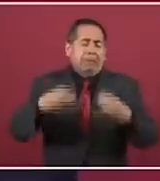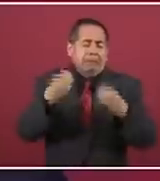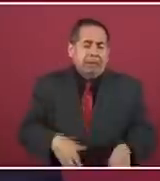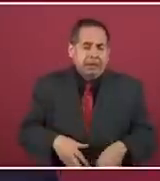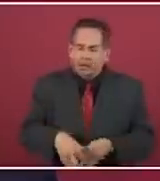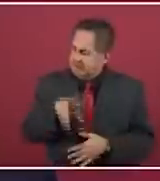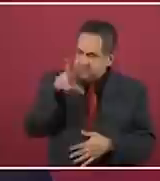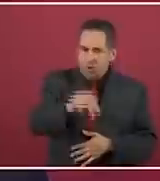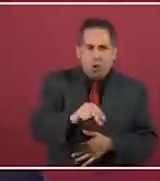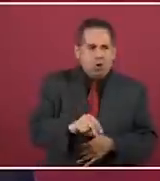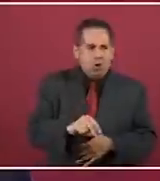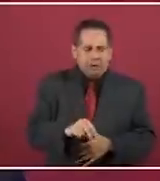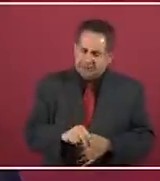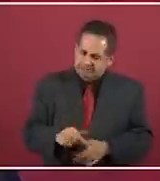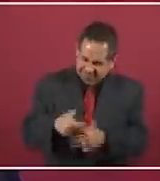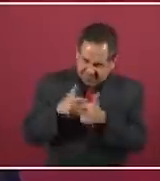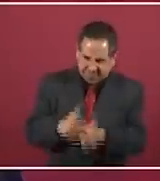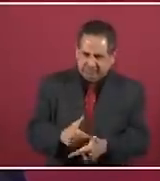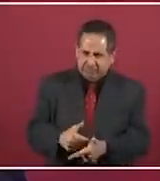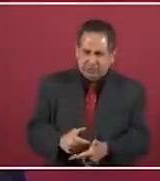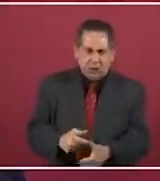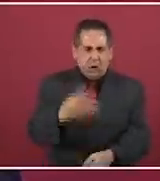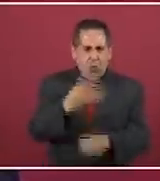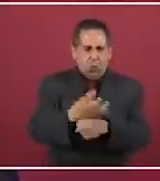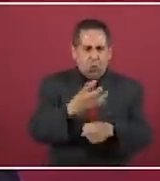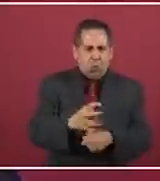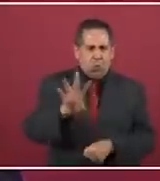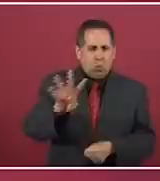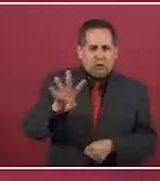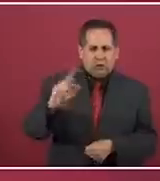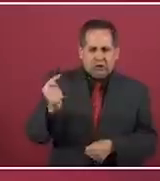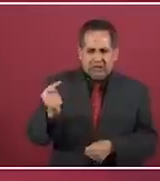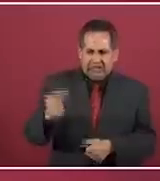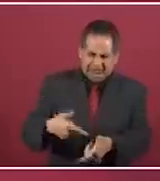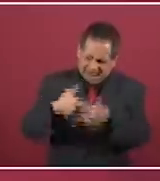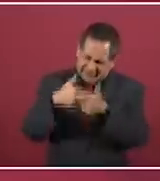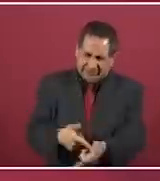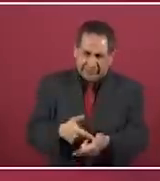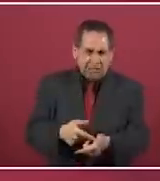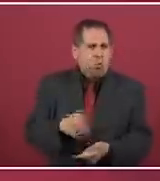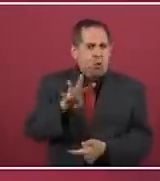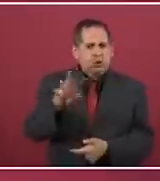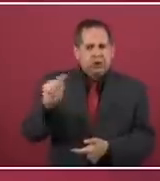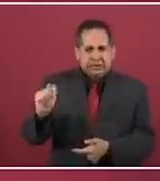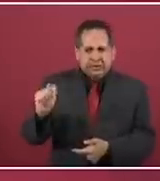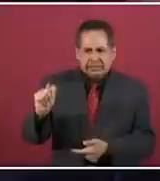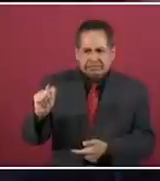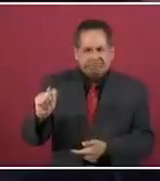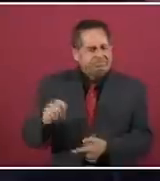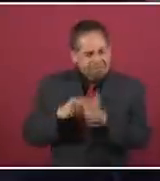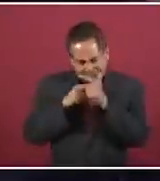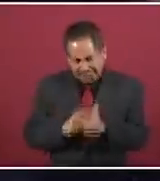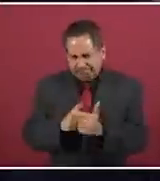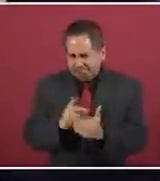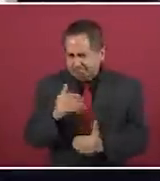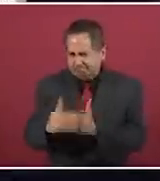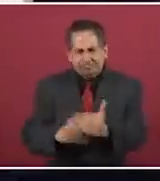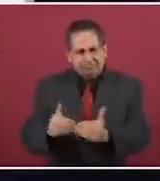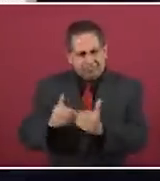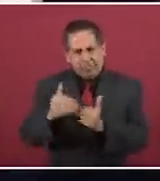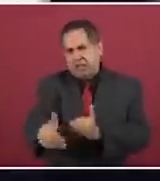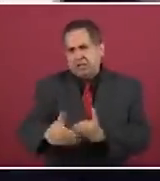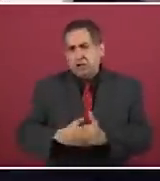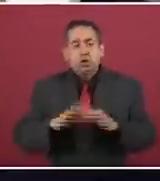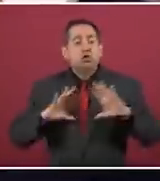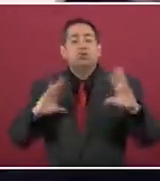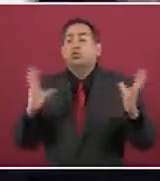Va la cuarta transformación. Vamos hacia adelante. Entre